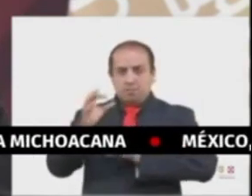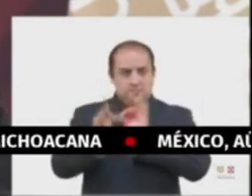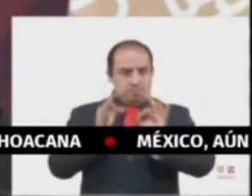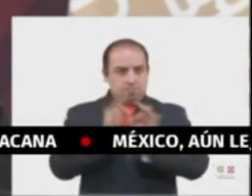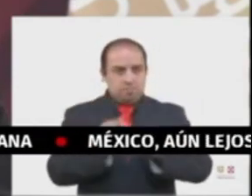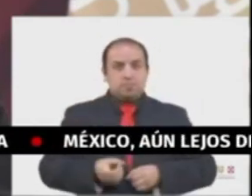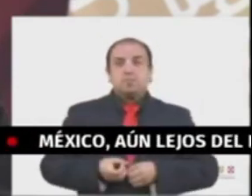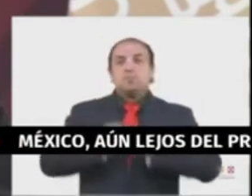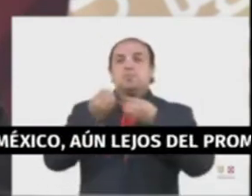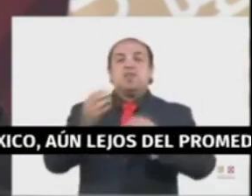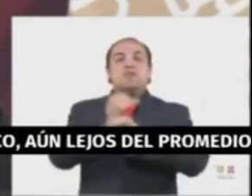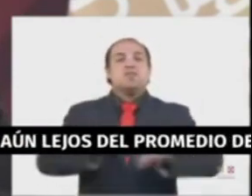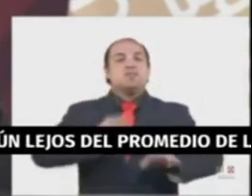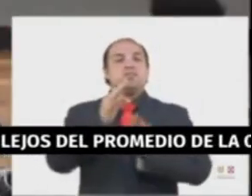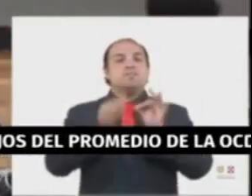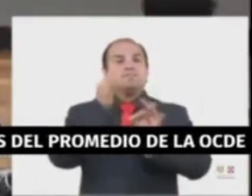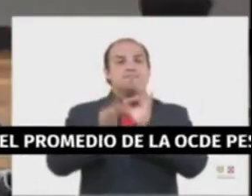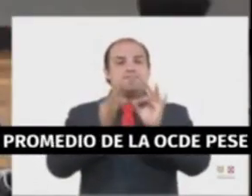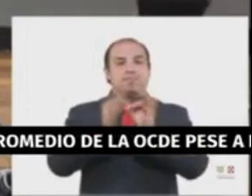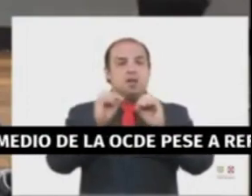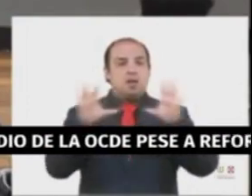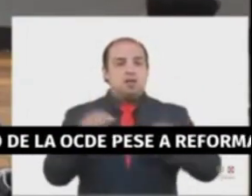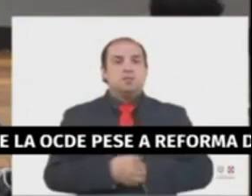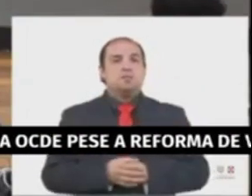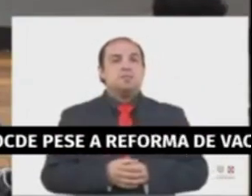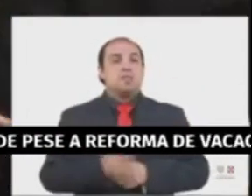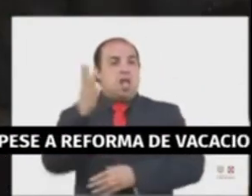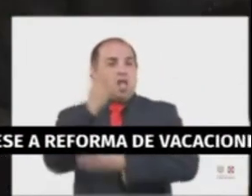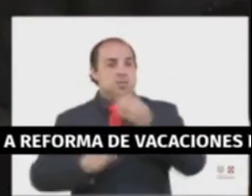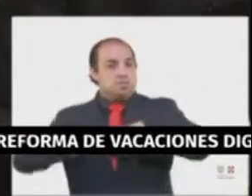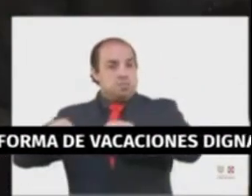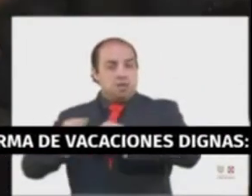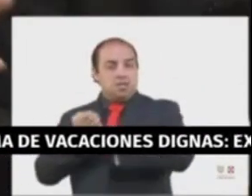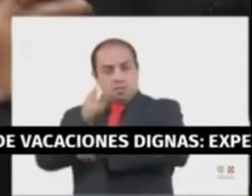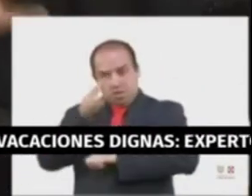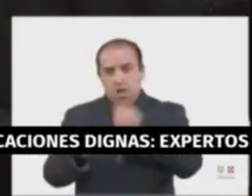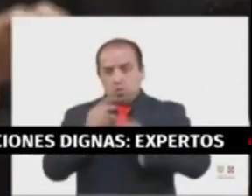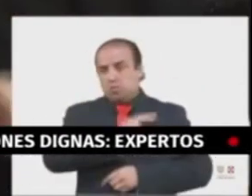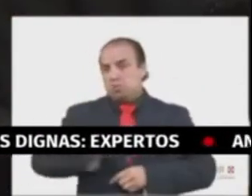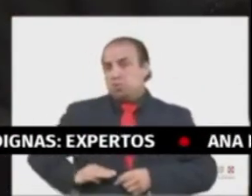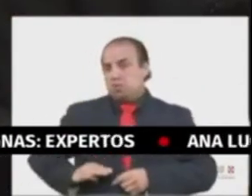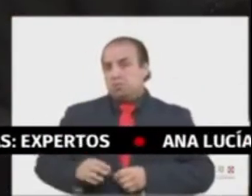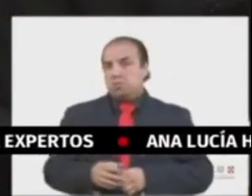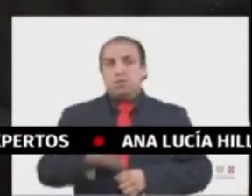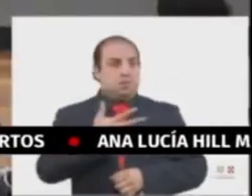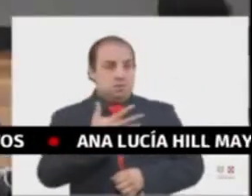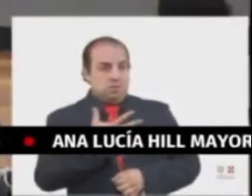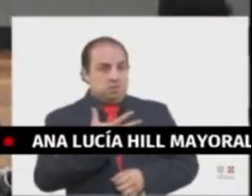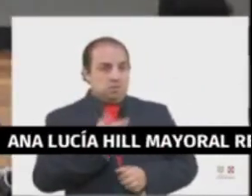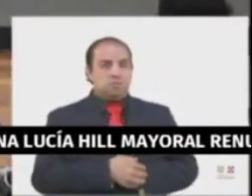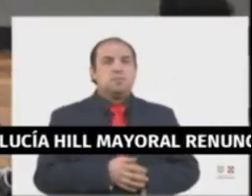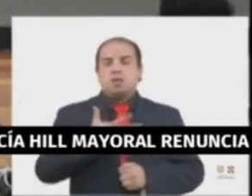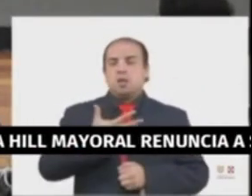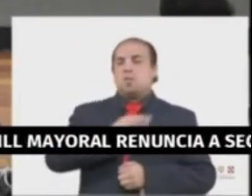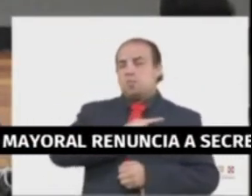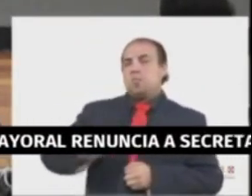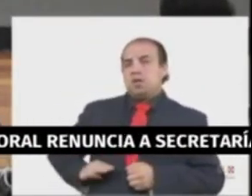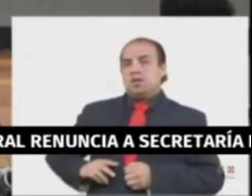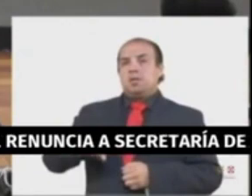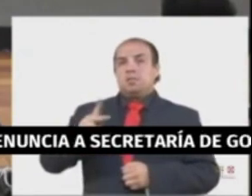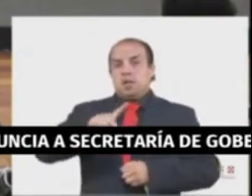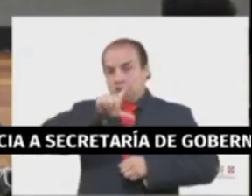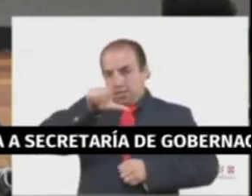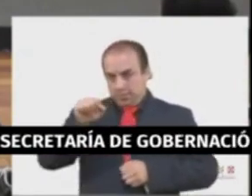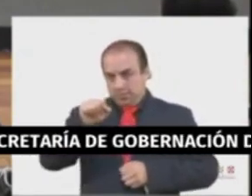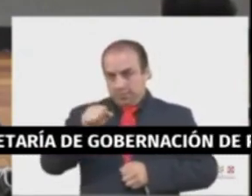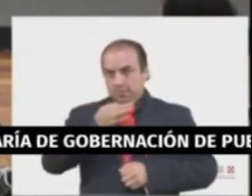concreta, y darles a ustedes datos precisos. ¿Este escape que hizo al Estado de México, algún municipio en particular, todavía no se tiene? Sí, tenemos municipio en particular, si nos permiten